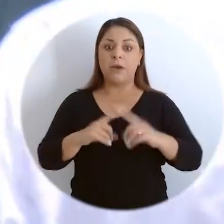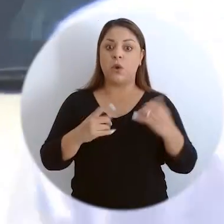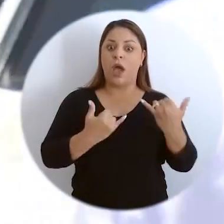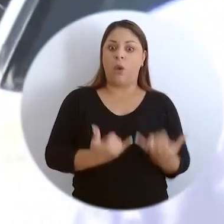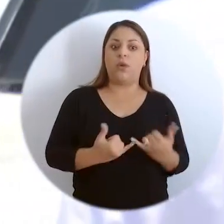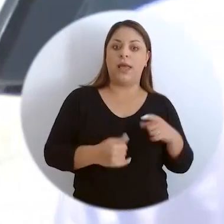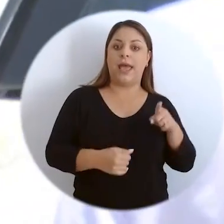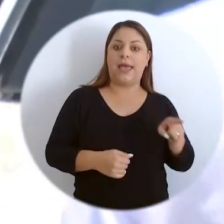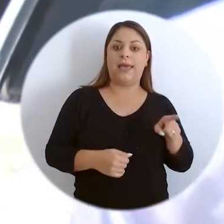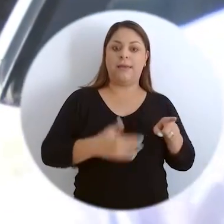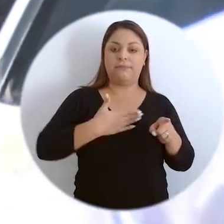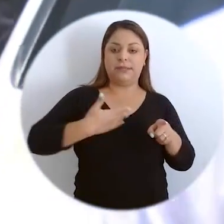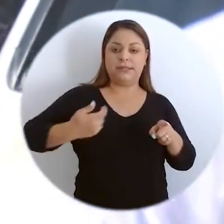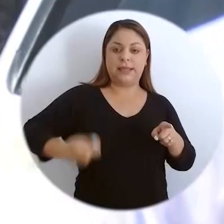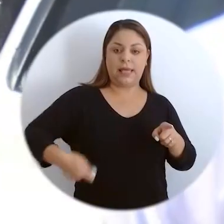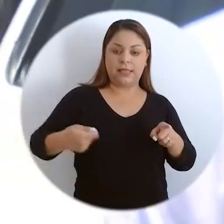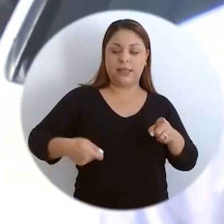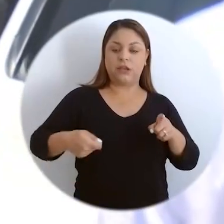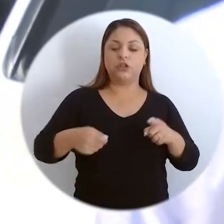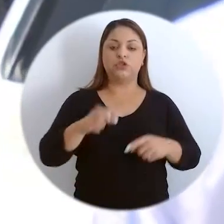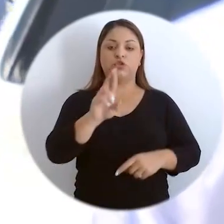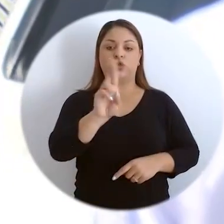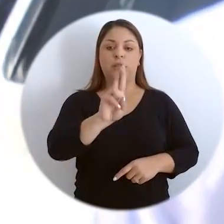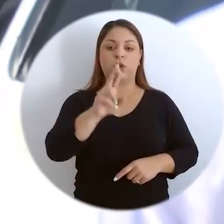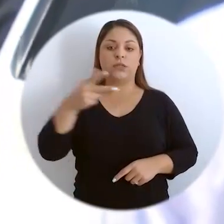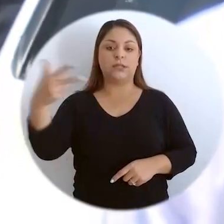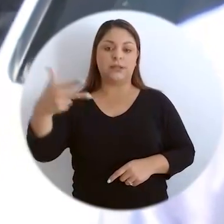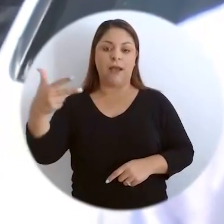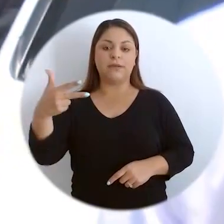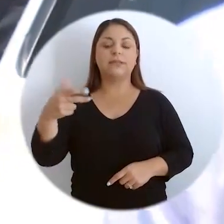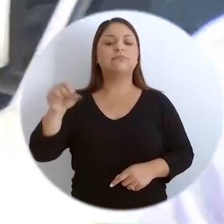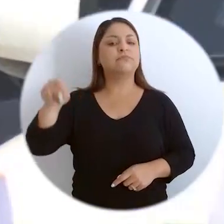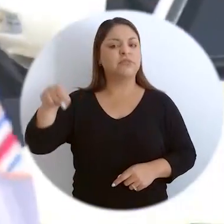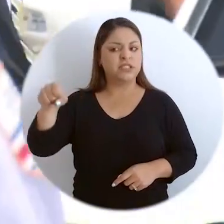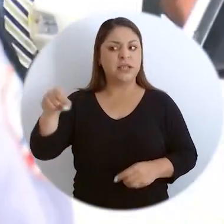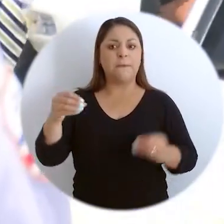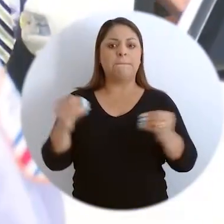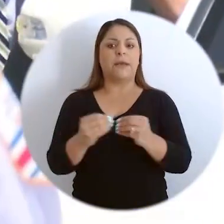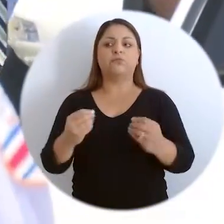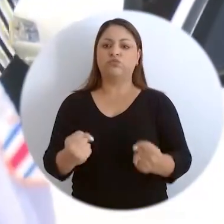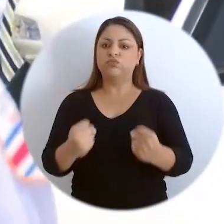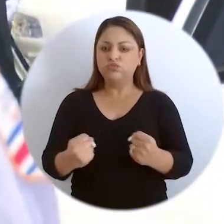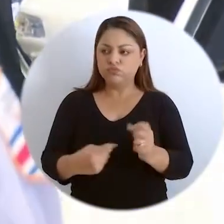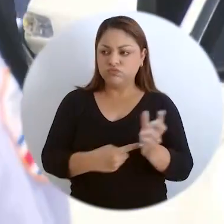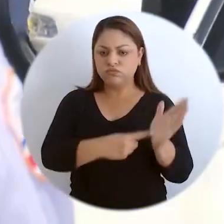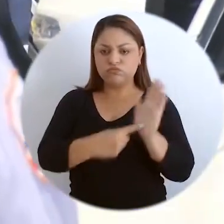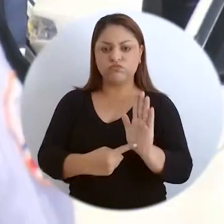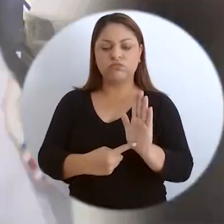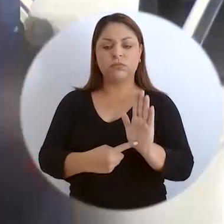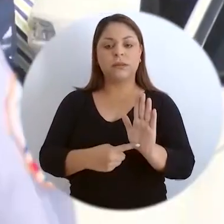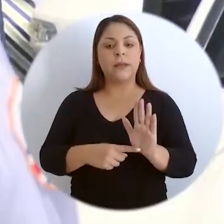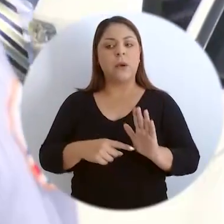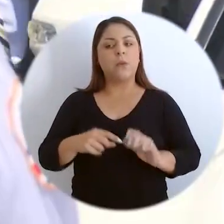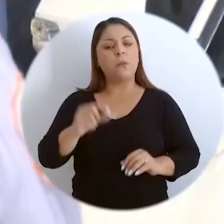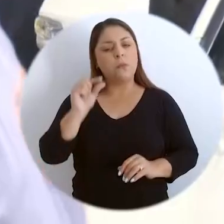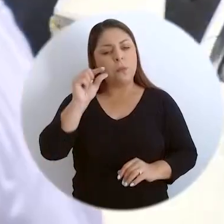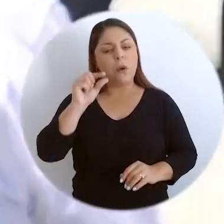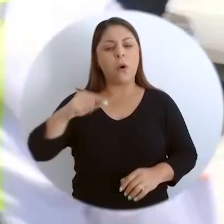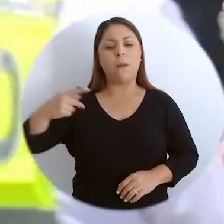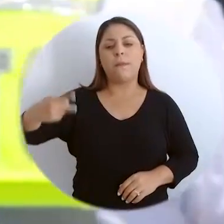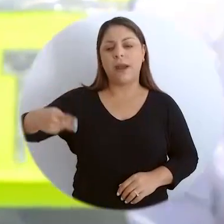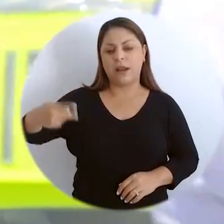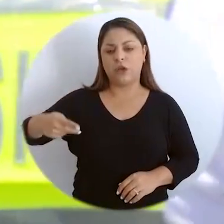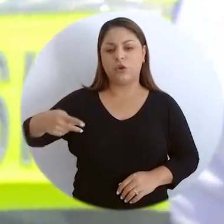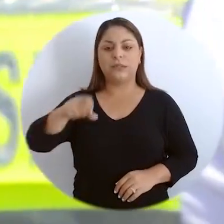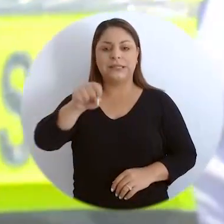reflectores cuando veníamos de una administración, por ejemplo, de Carlos Alvarado, que prácticamente estaba ausente la figura, ha causado, y